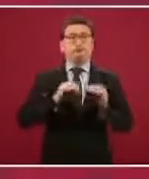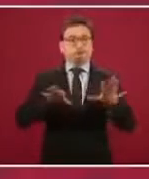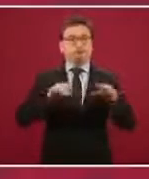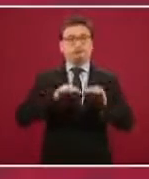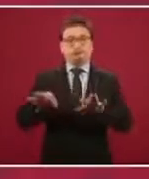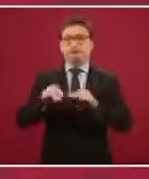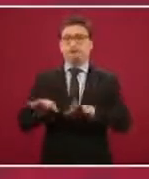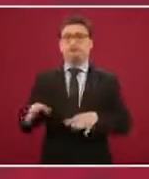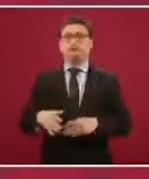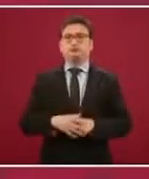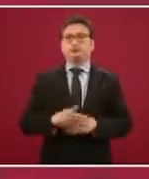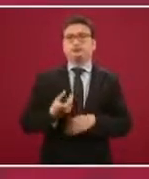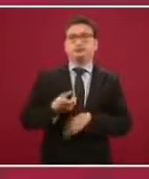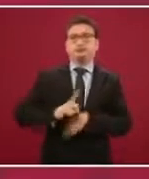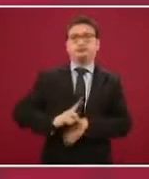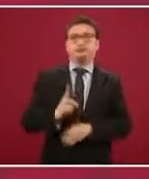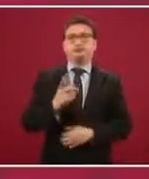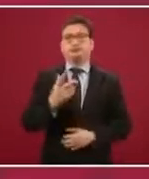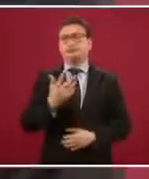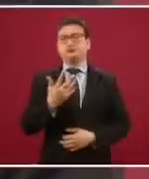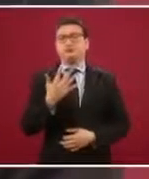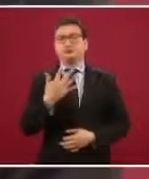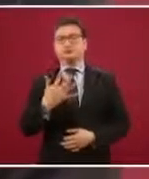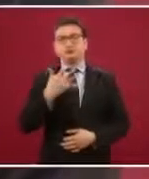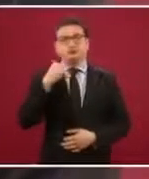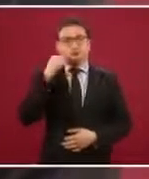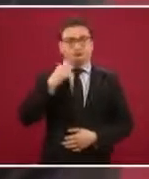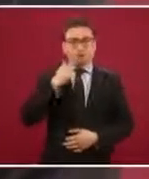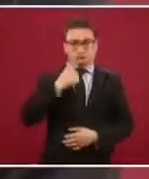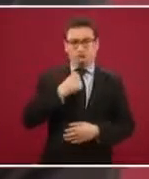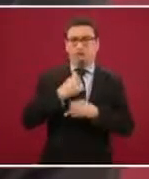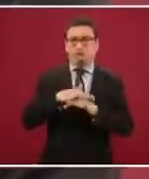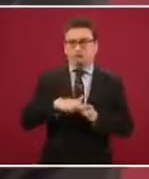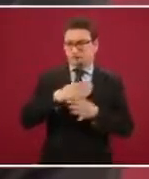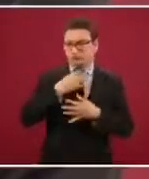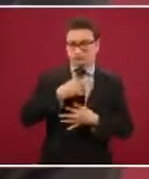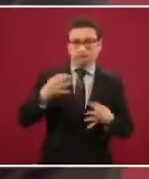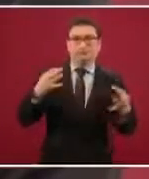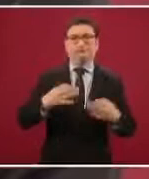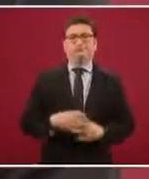el día 5 de abril voy a informar